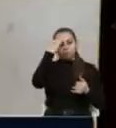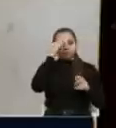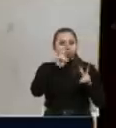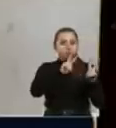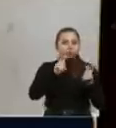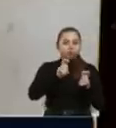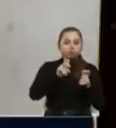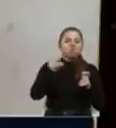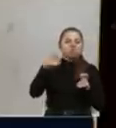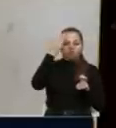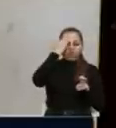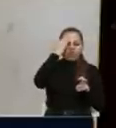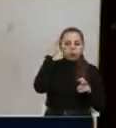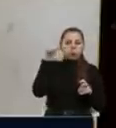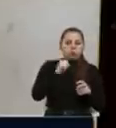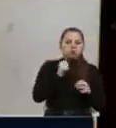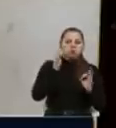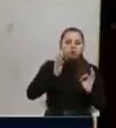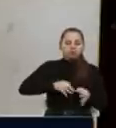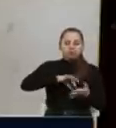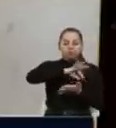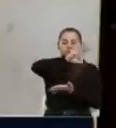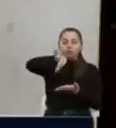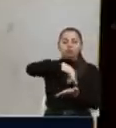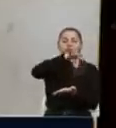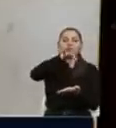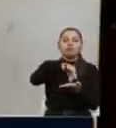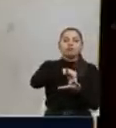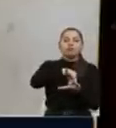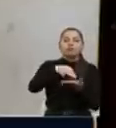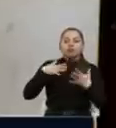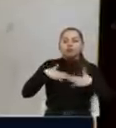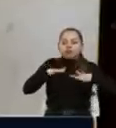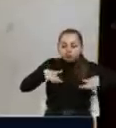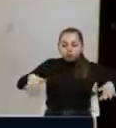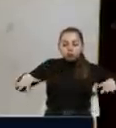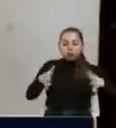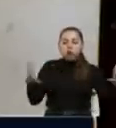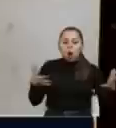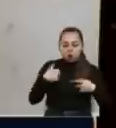mapeadas las zonas de su jurisdicción